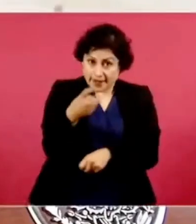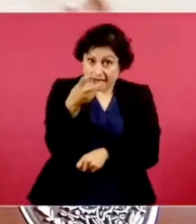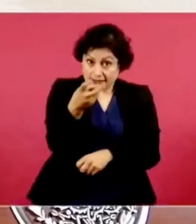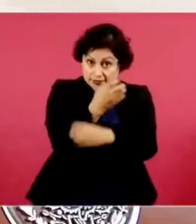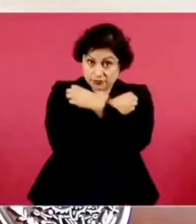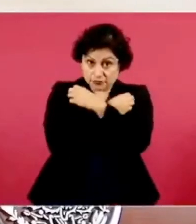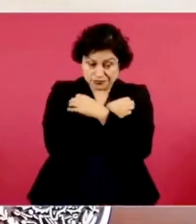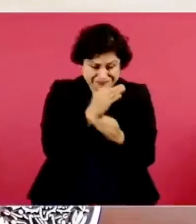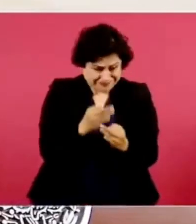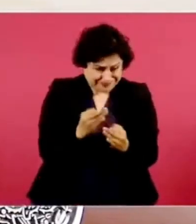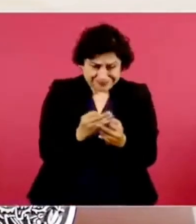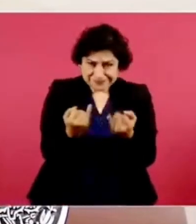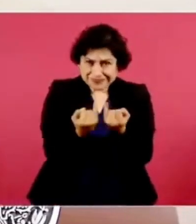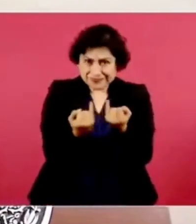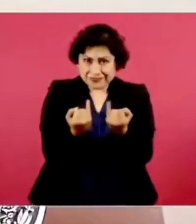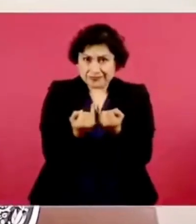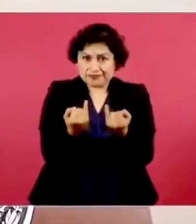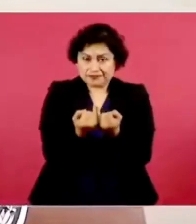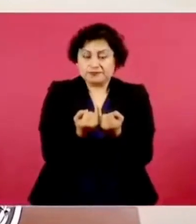Y decía,